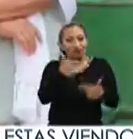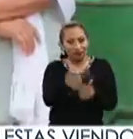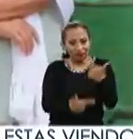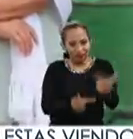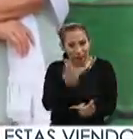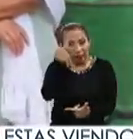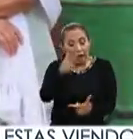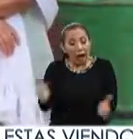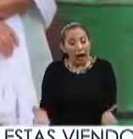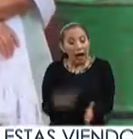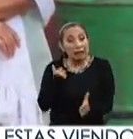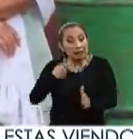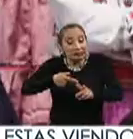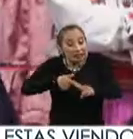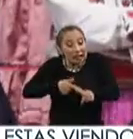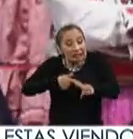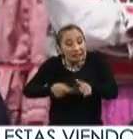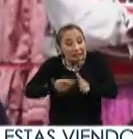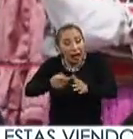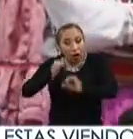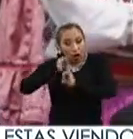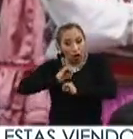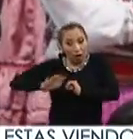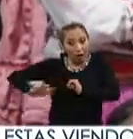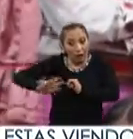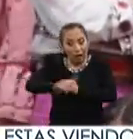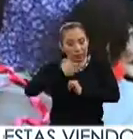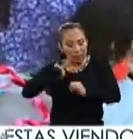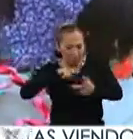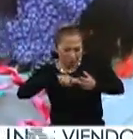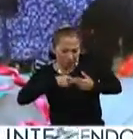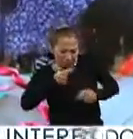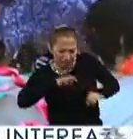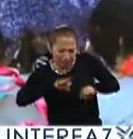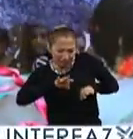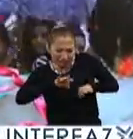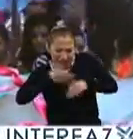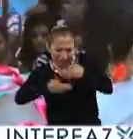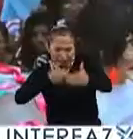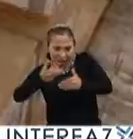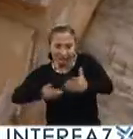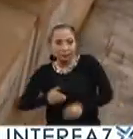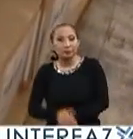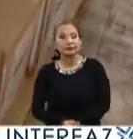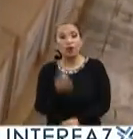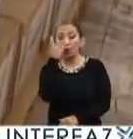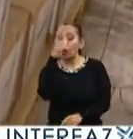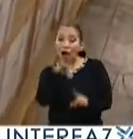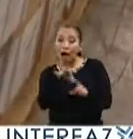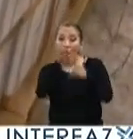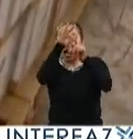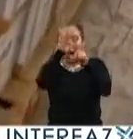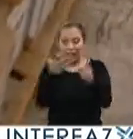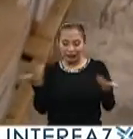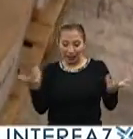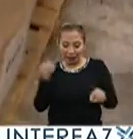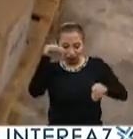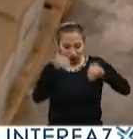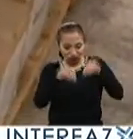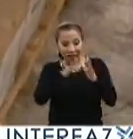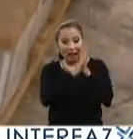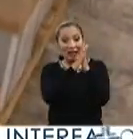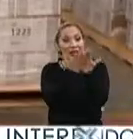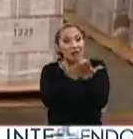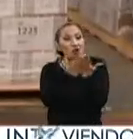generaciones. Para promover su existencia, las autoridades han emprendido diversas estrategias. Una de ellas es la realización